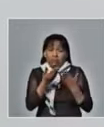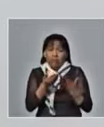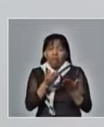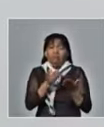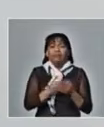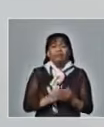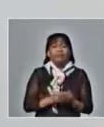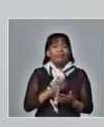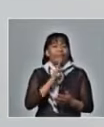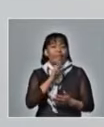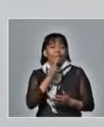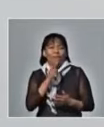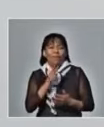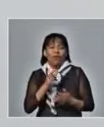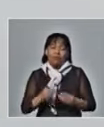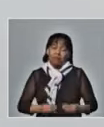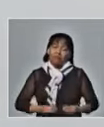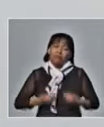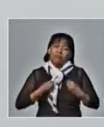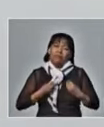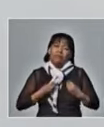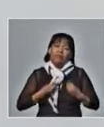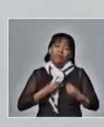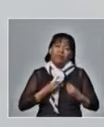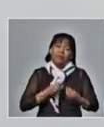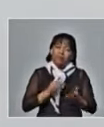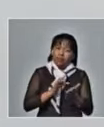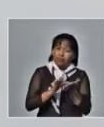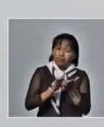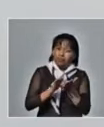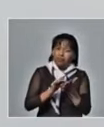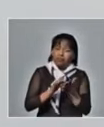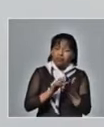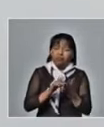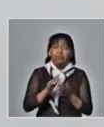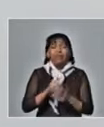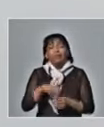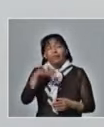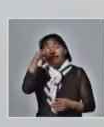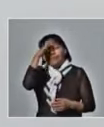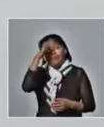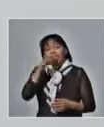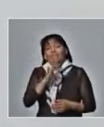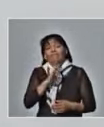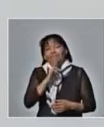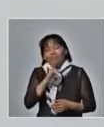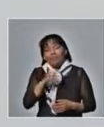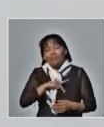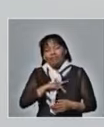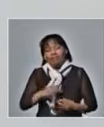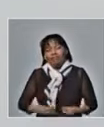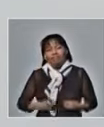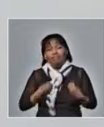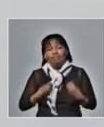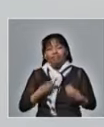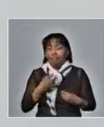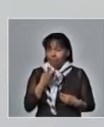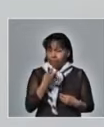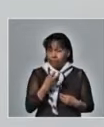a mejorar la calidad de vida de alguien es sin duda la mejor experiencia de mi vida. Por ello,